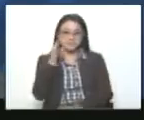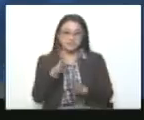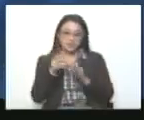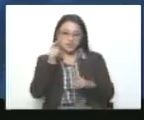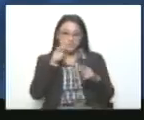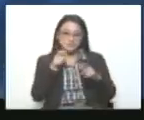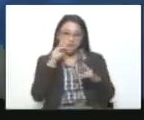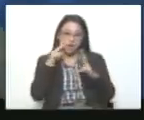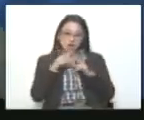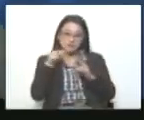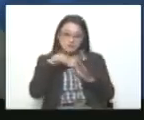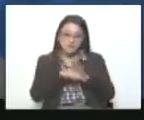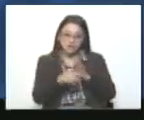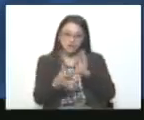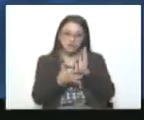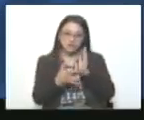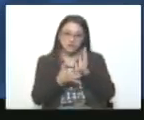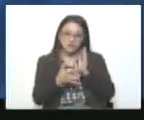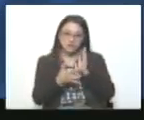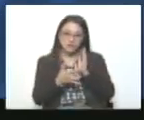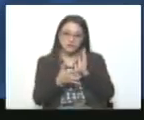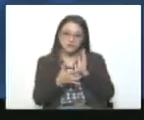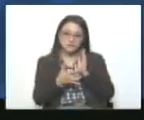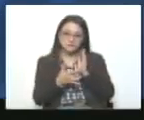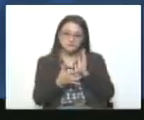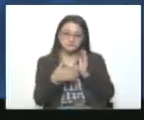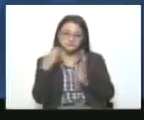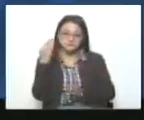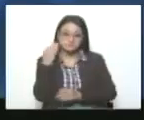en el conocimiento, en la tecnología. Entonces creo